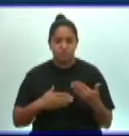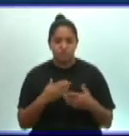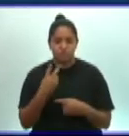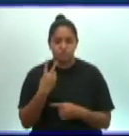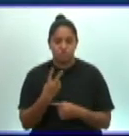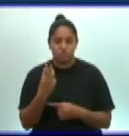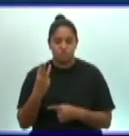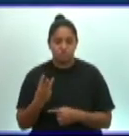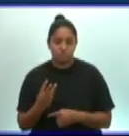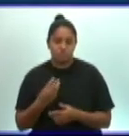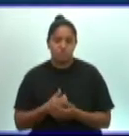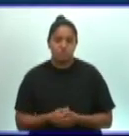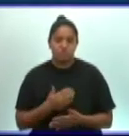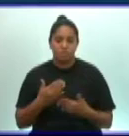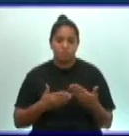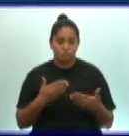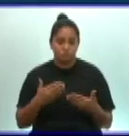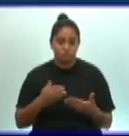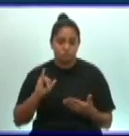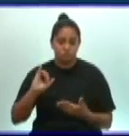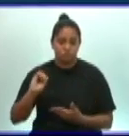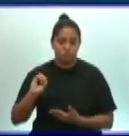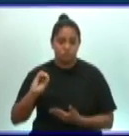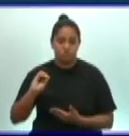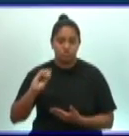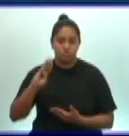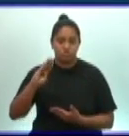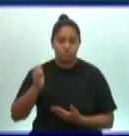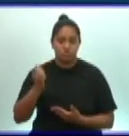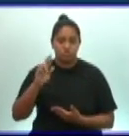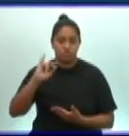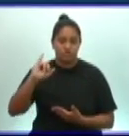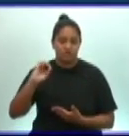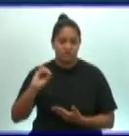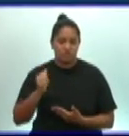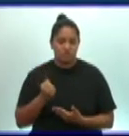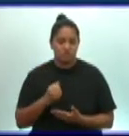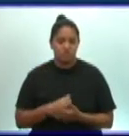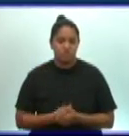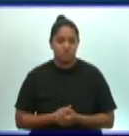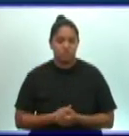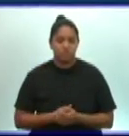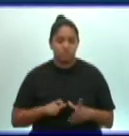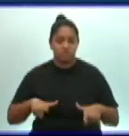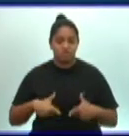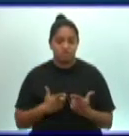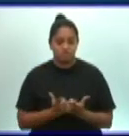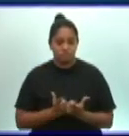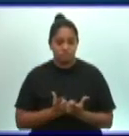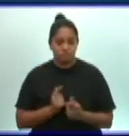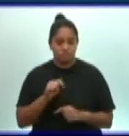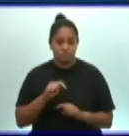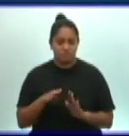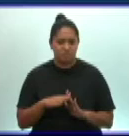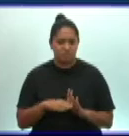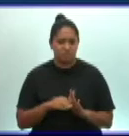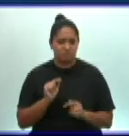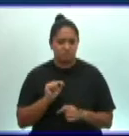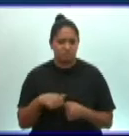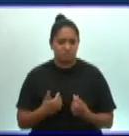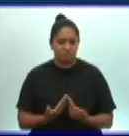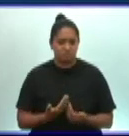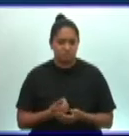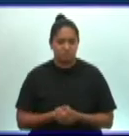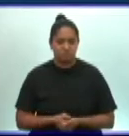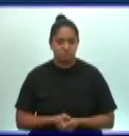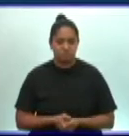un proceso isobárico, donde la presión es constante y se cumple la relación de proporcionalidad que existe entre el volumen y la temperatura, como se